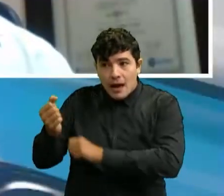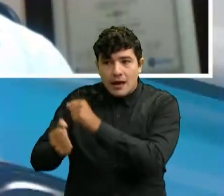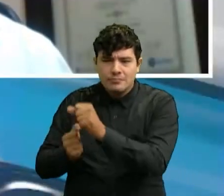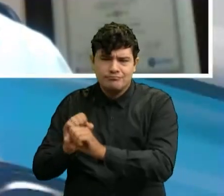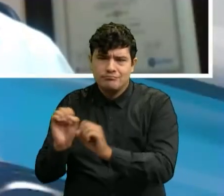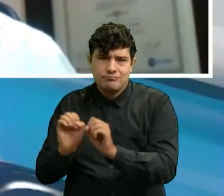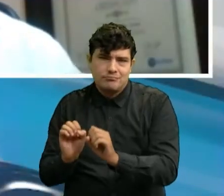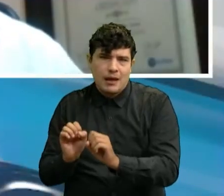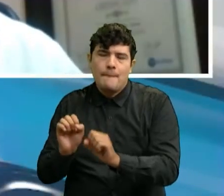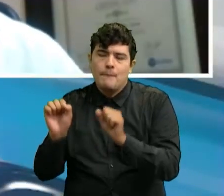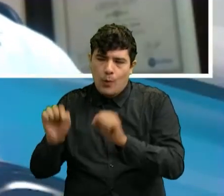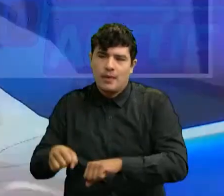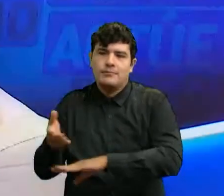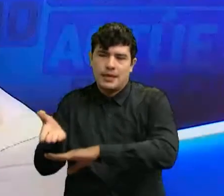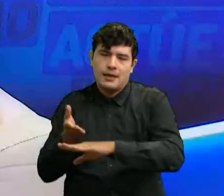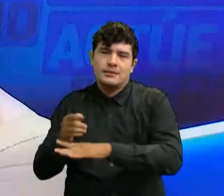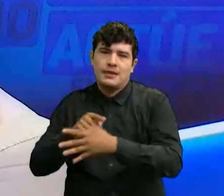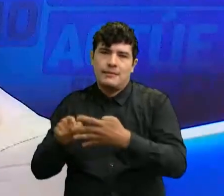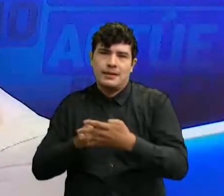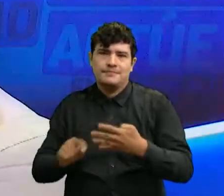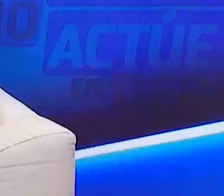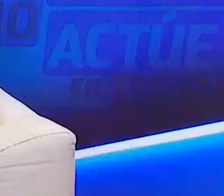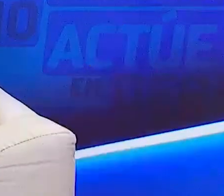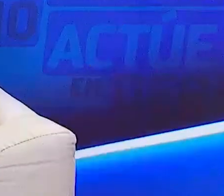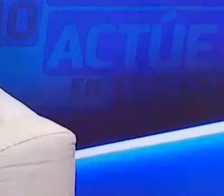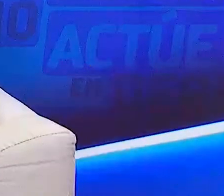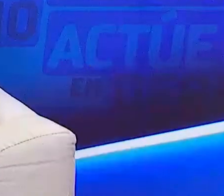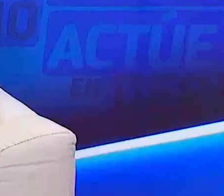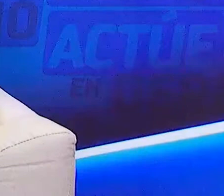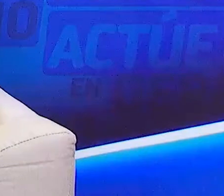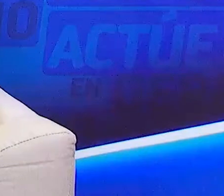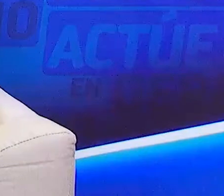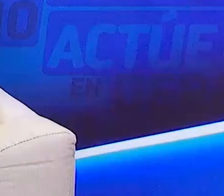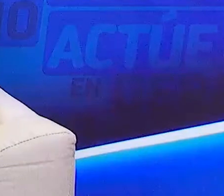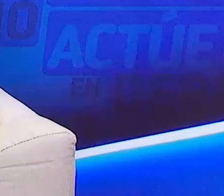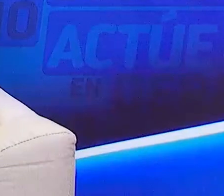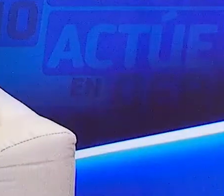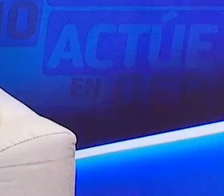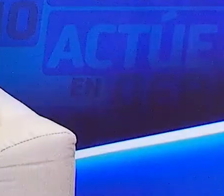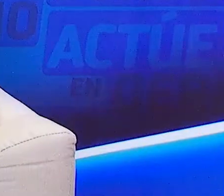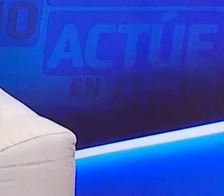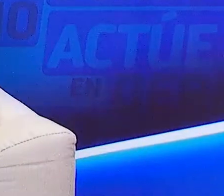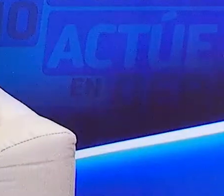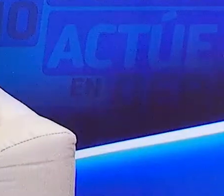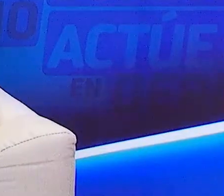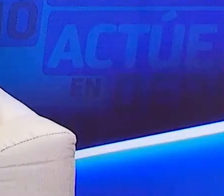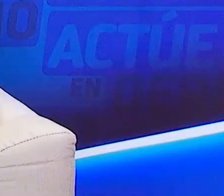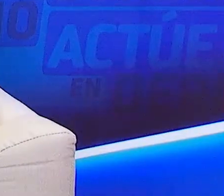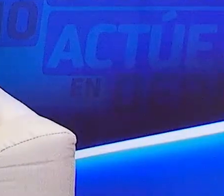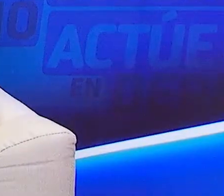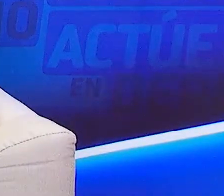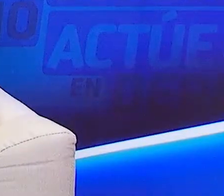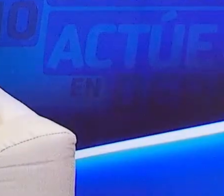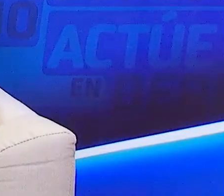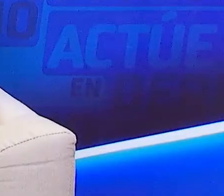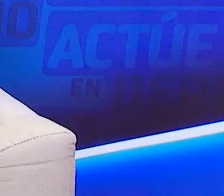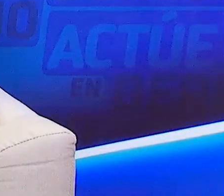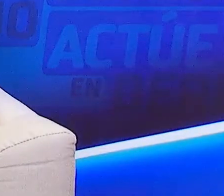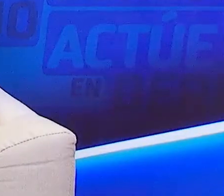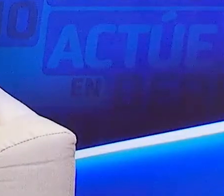la edad. Vamos a una pausa comercial, pero al regreso más información, más preguntas de nuestros televidentes en nuestro tema del